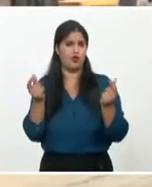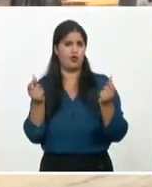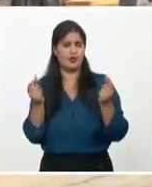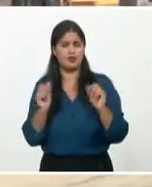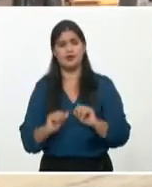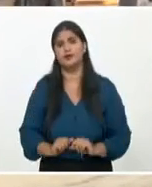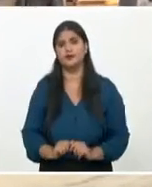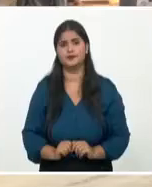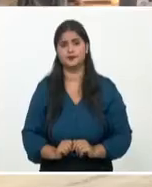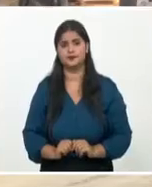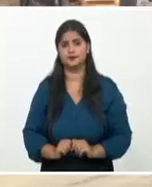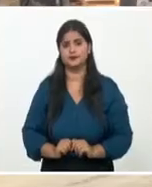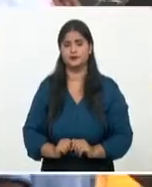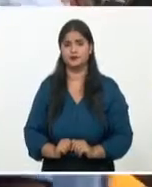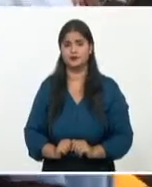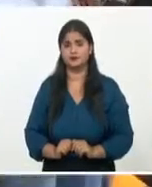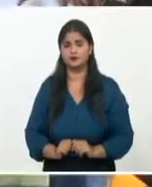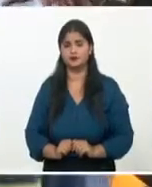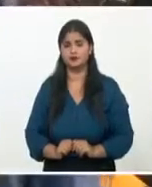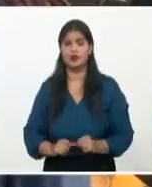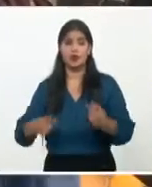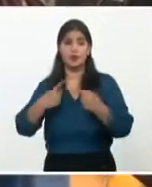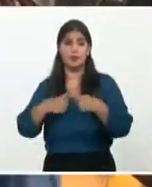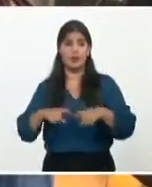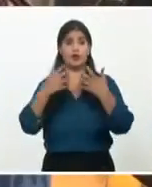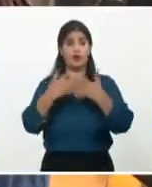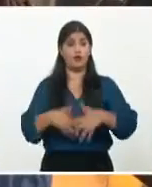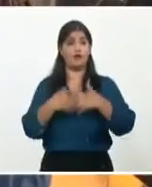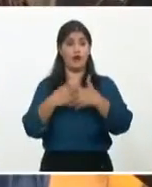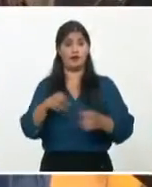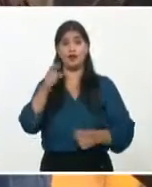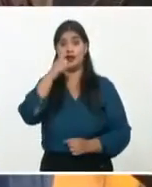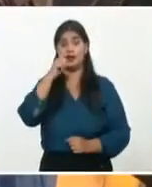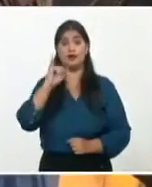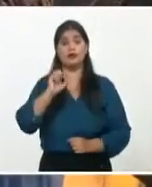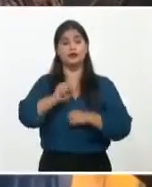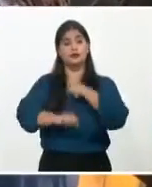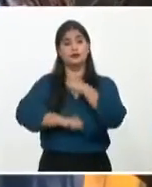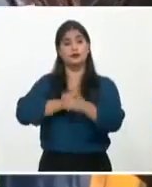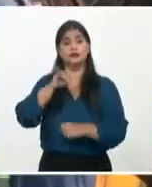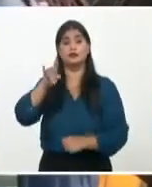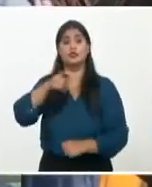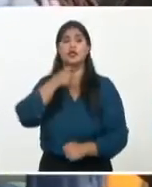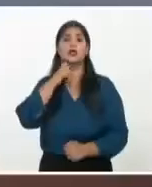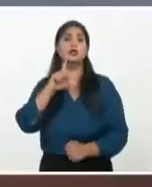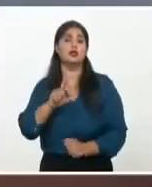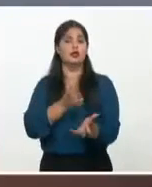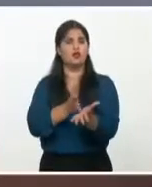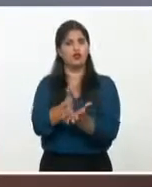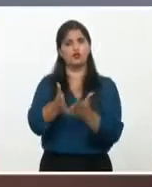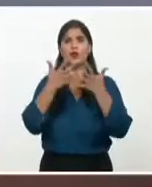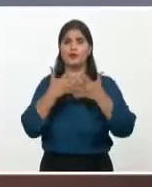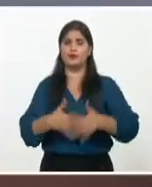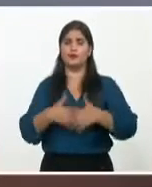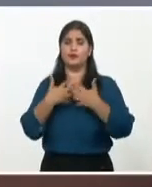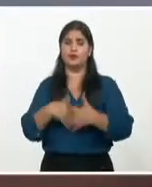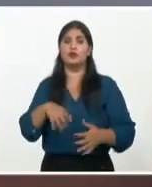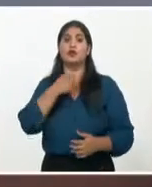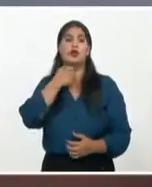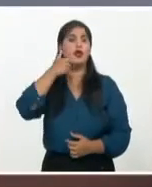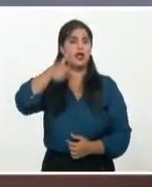de mantenimiento y comerciales de la fábrica de níquel Comandante Pedro Soto Alba se desarrollen con normalidad. Por poner un ejemplo, en el